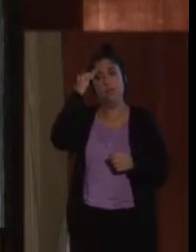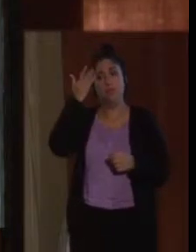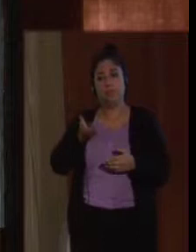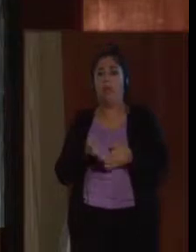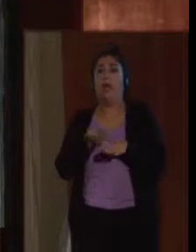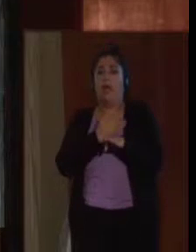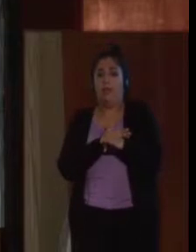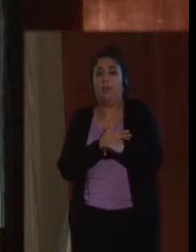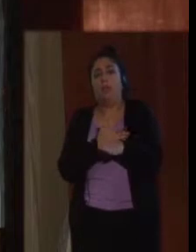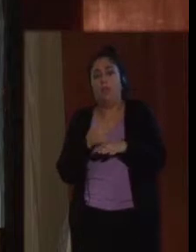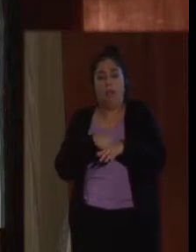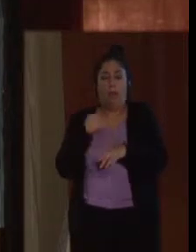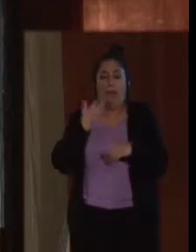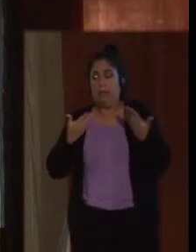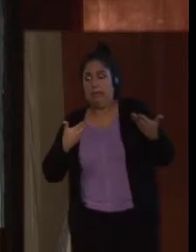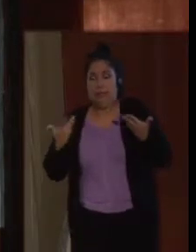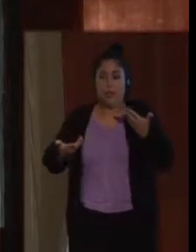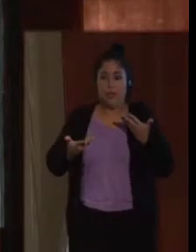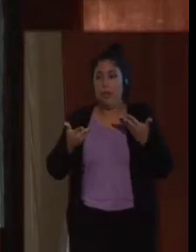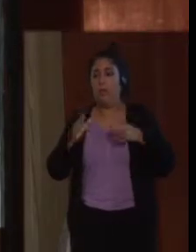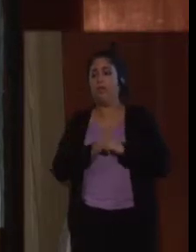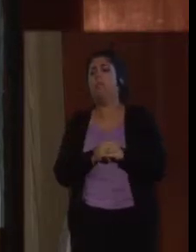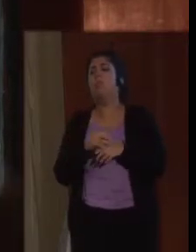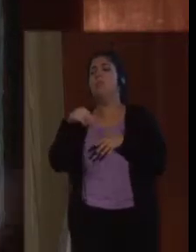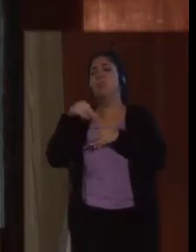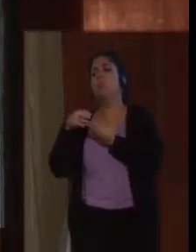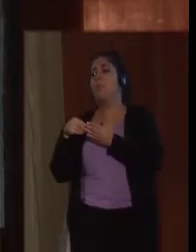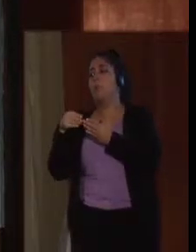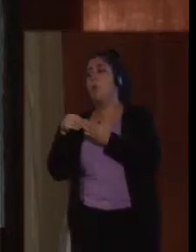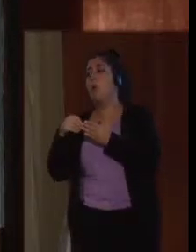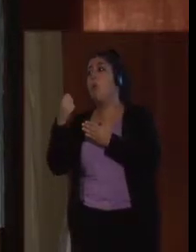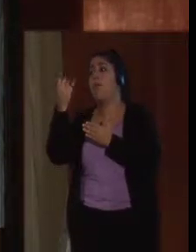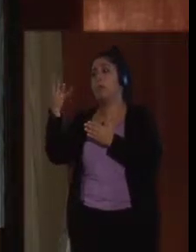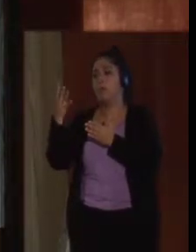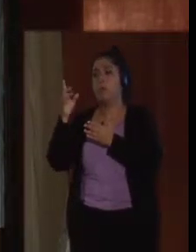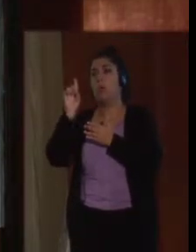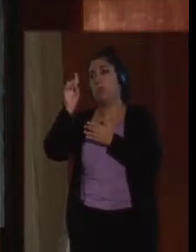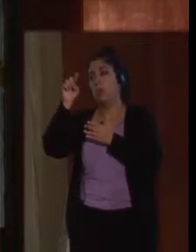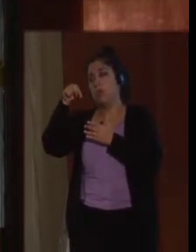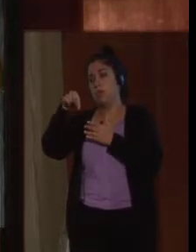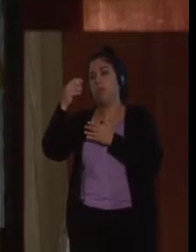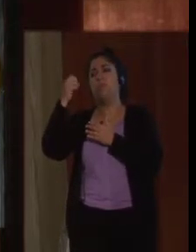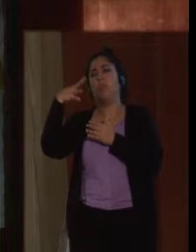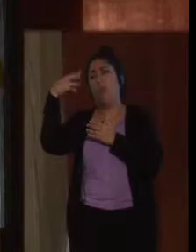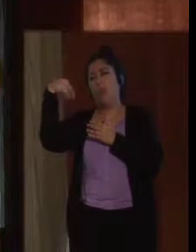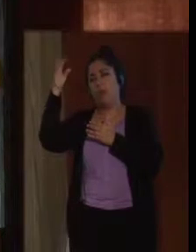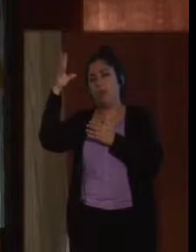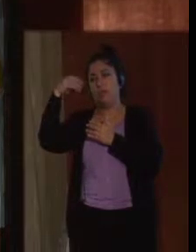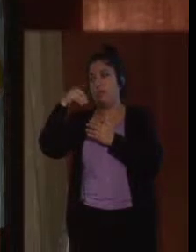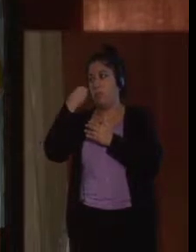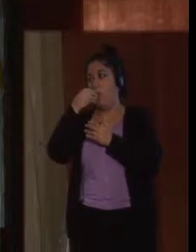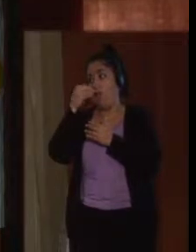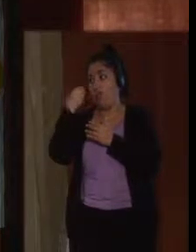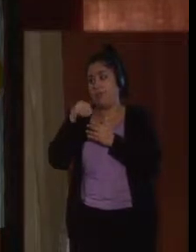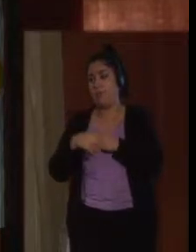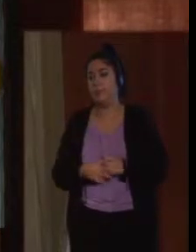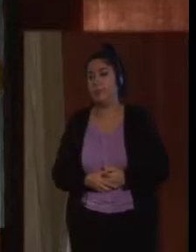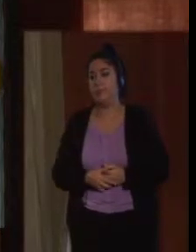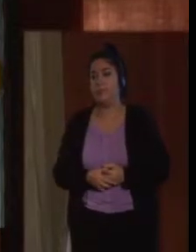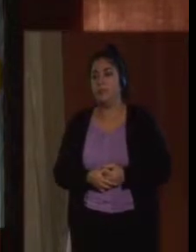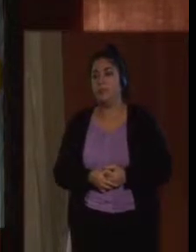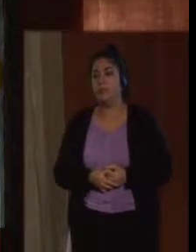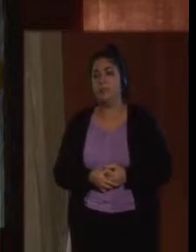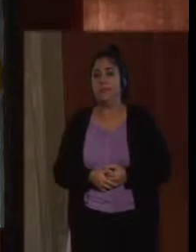En el punto 6, nuevos retos, o sea, en los nuevos retos queda gestionar los riesgos de